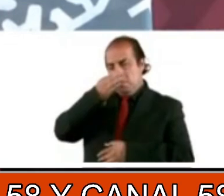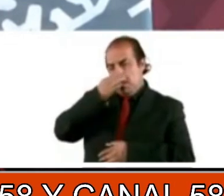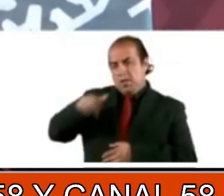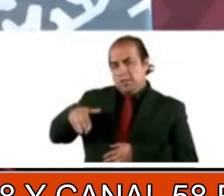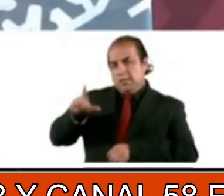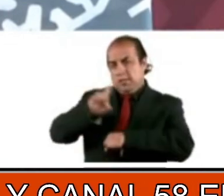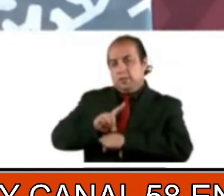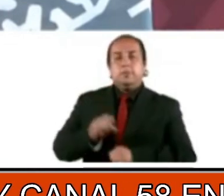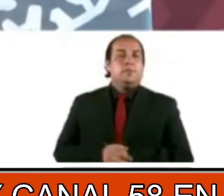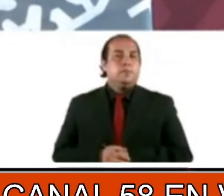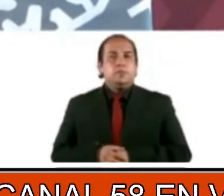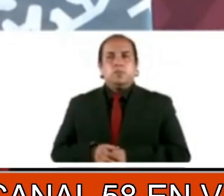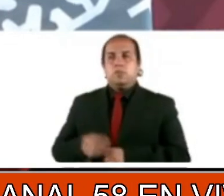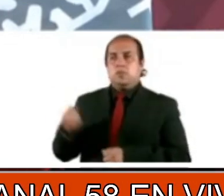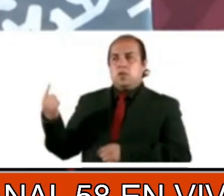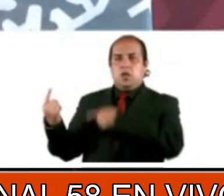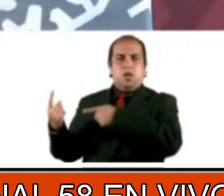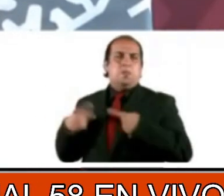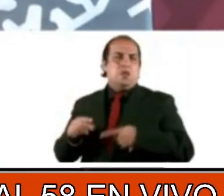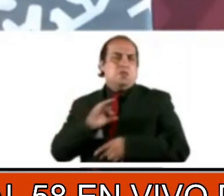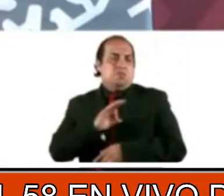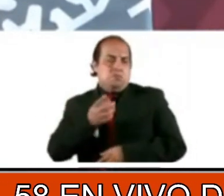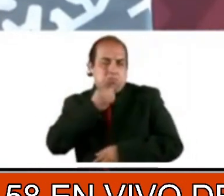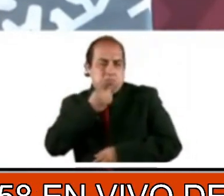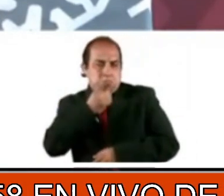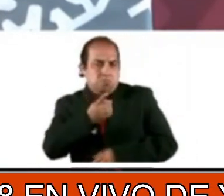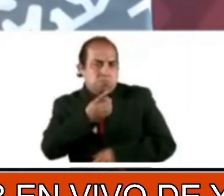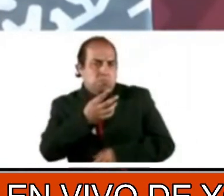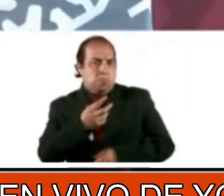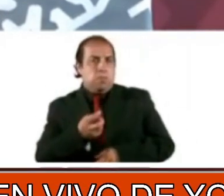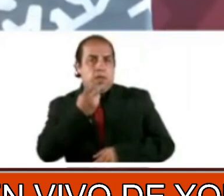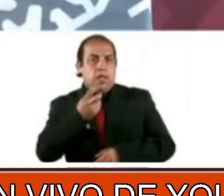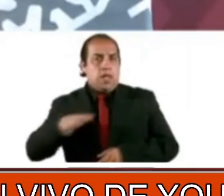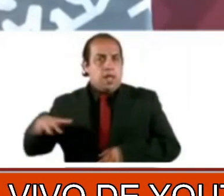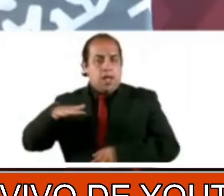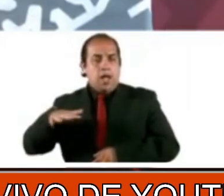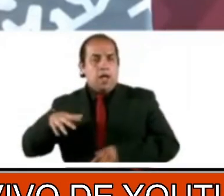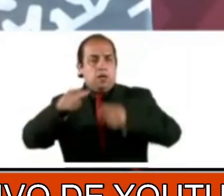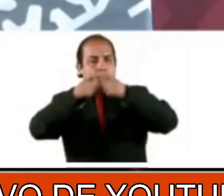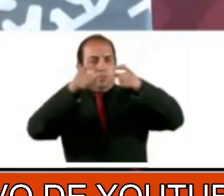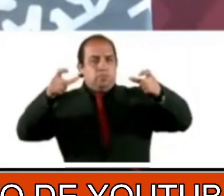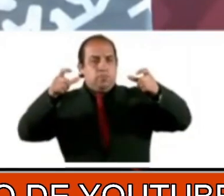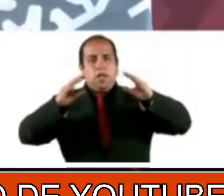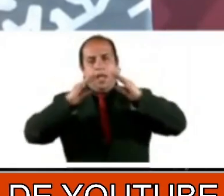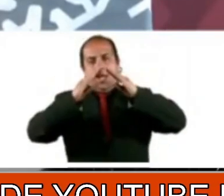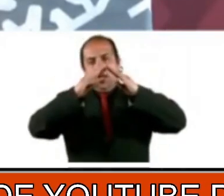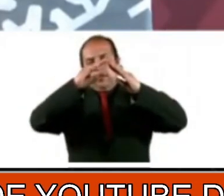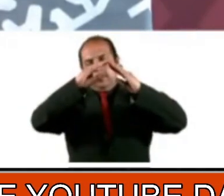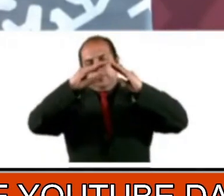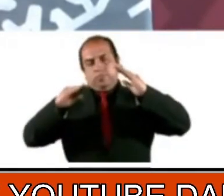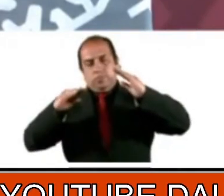una persona podría decir que en ese pedazo de techo que está ahí hay